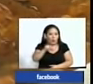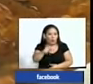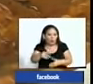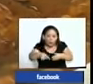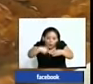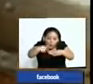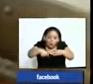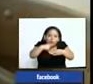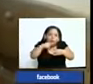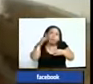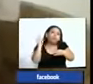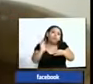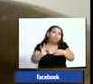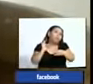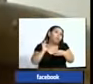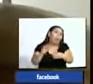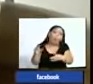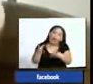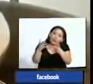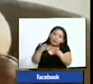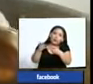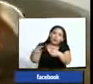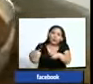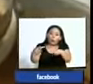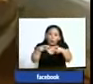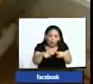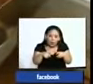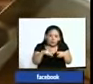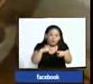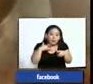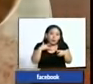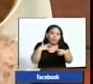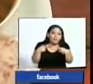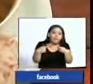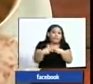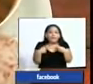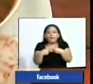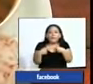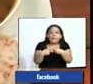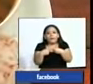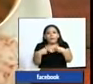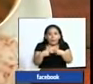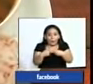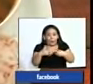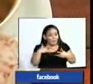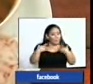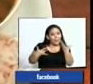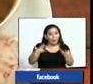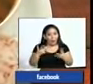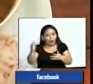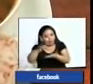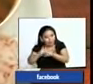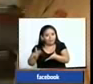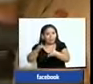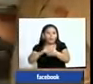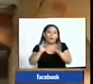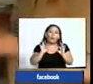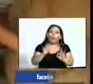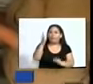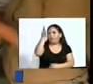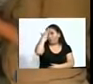sabores que lo hacen pedir otro plato. Y cuando sienta la energía que da, bien que pide el tercero y le